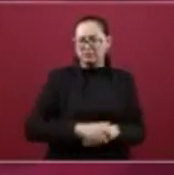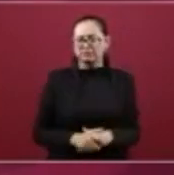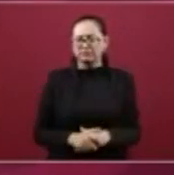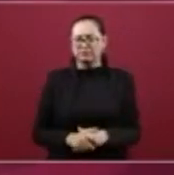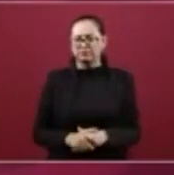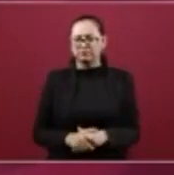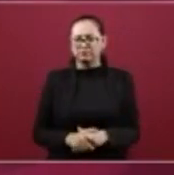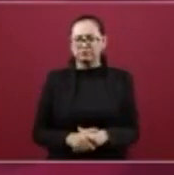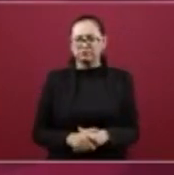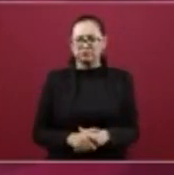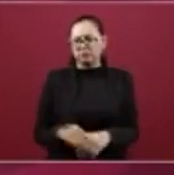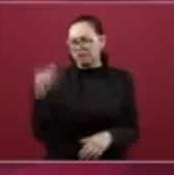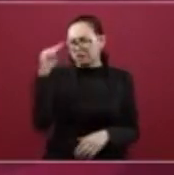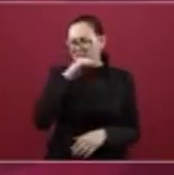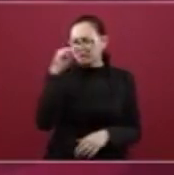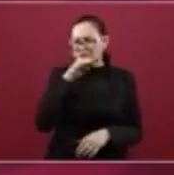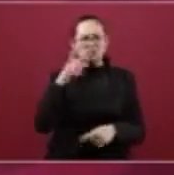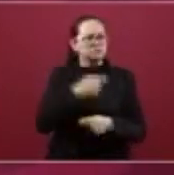sin cobrar,